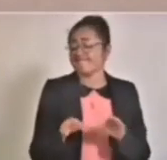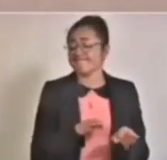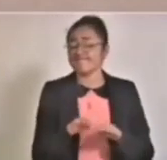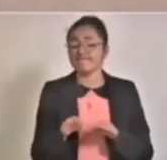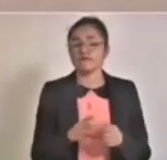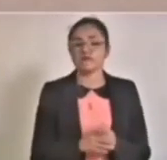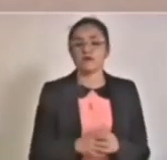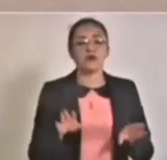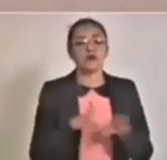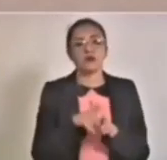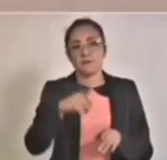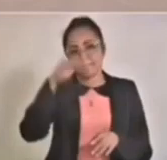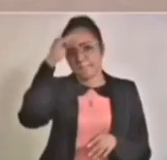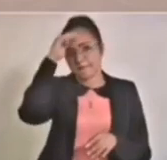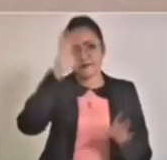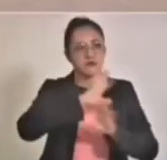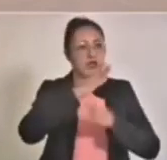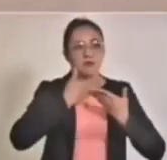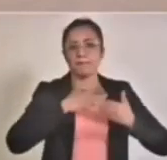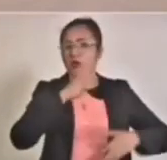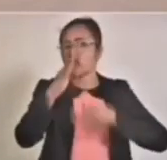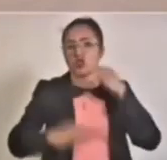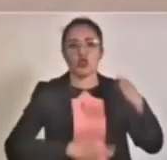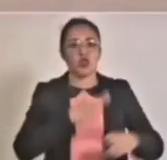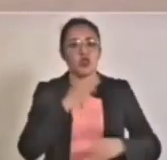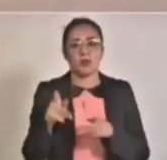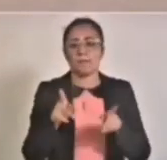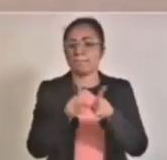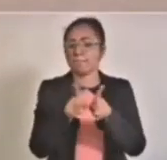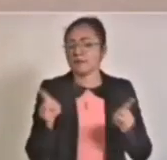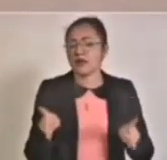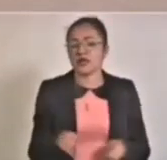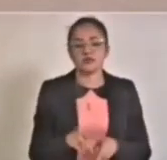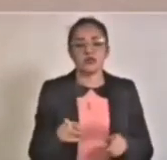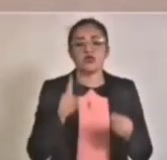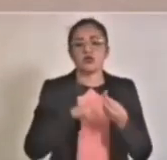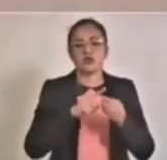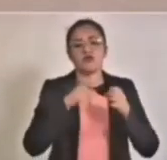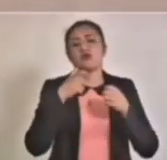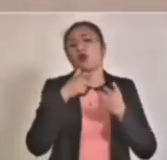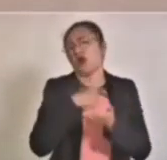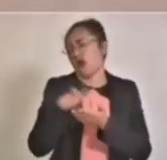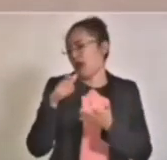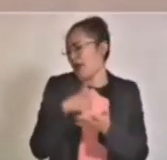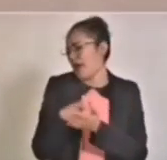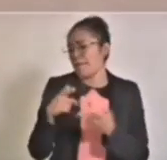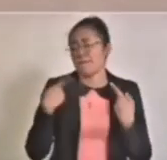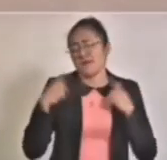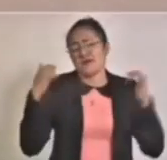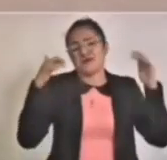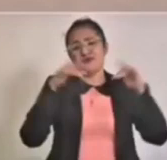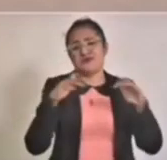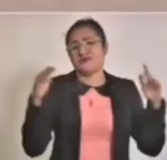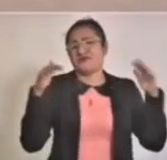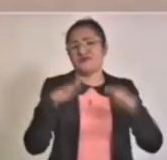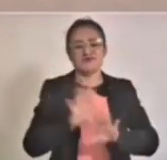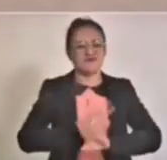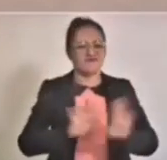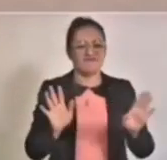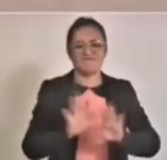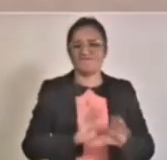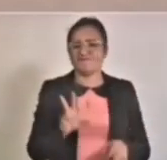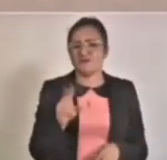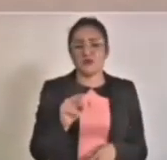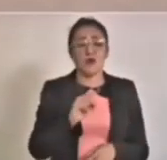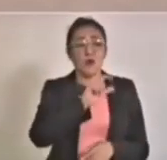en una apertura total de centros comerciales donde el desbordamiento de la gente es como se ha visto en